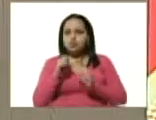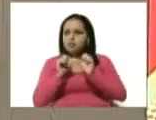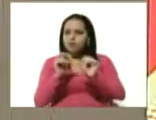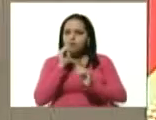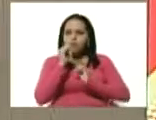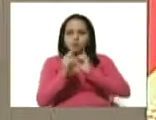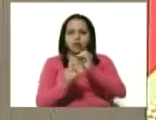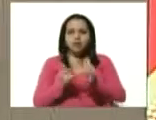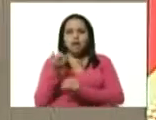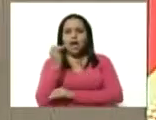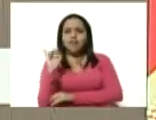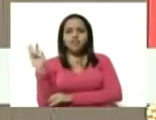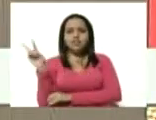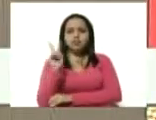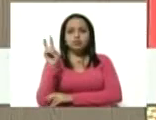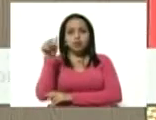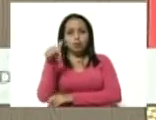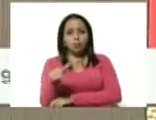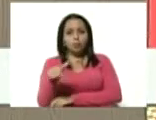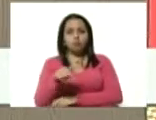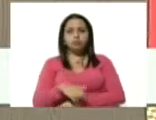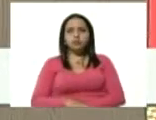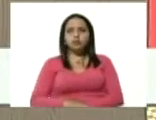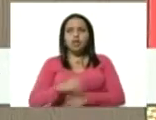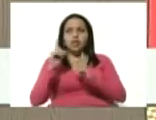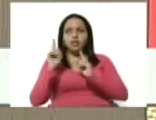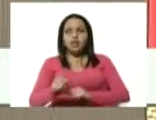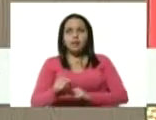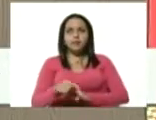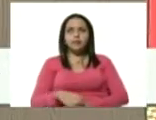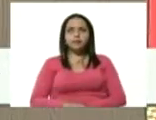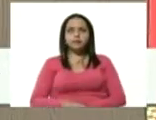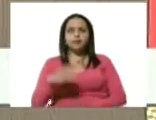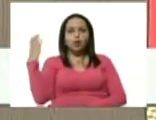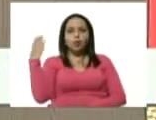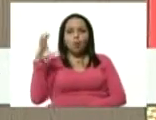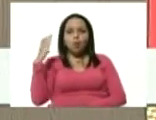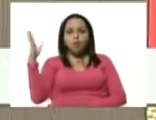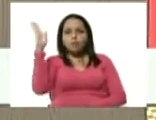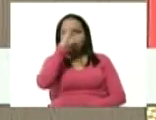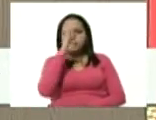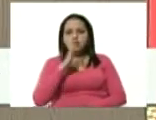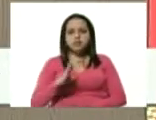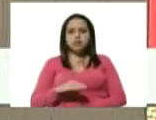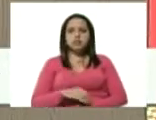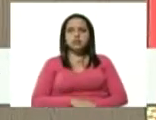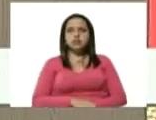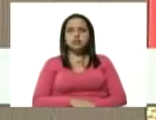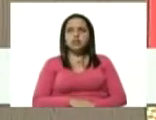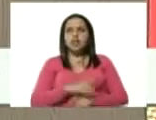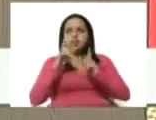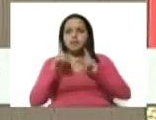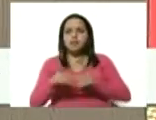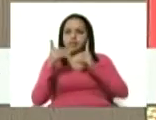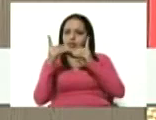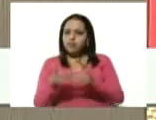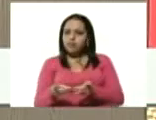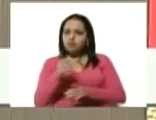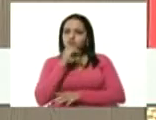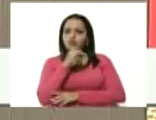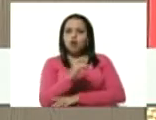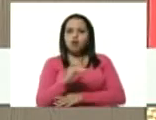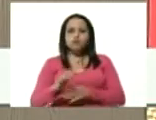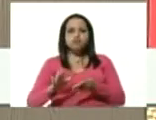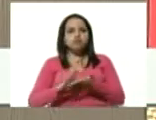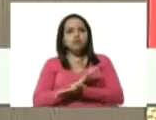que tiene Venezuela hoy, además de los casos de Colombia y de Brasil. También debemos dar información sobre